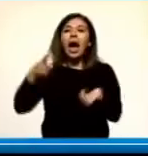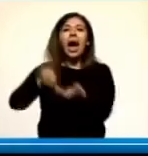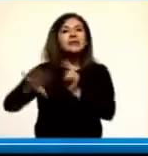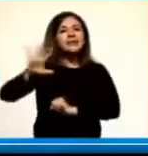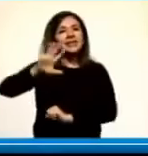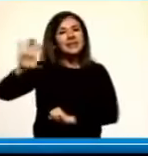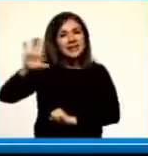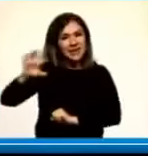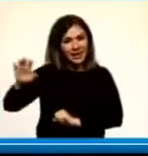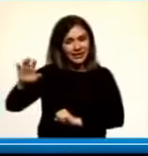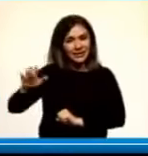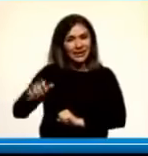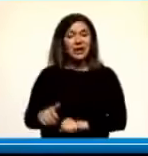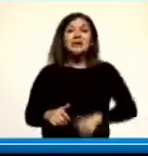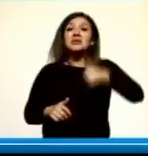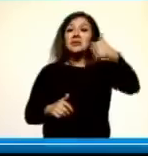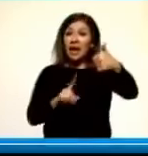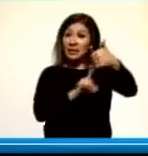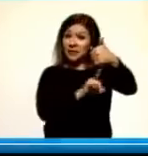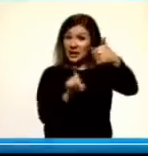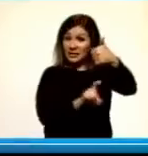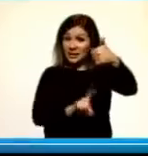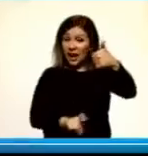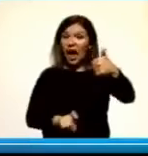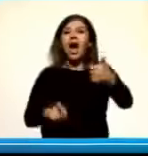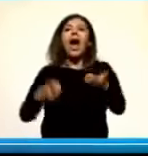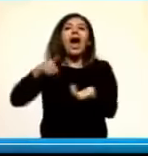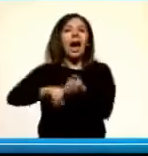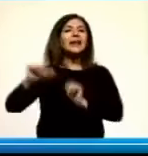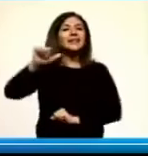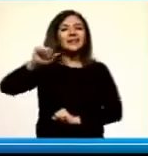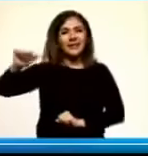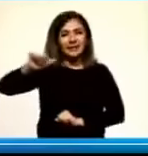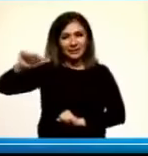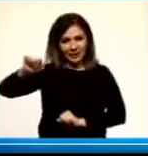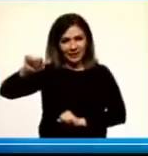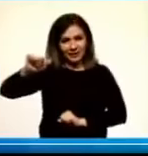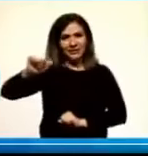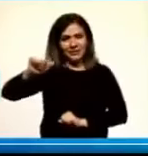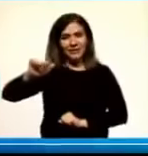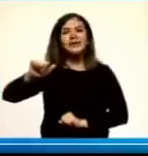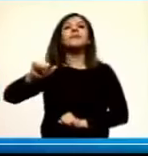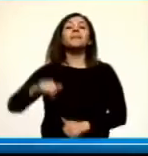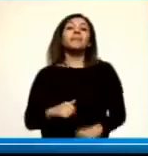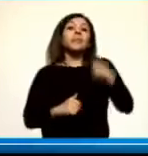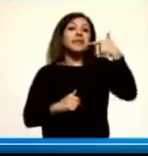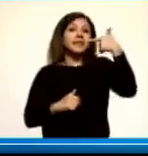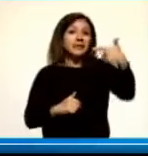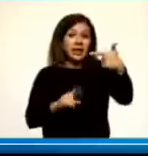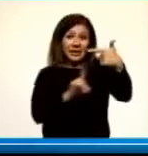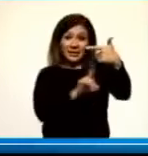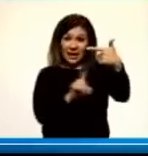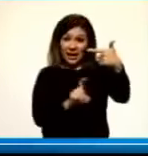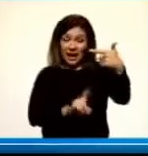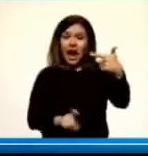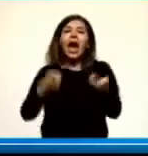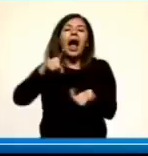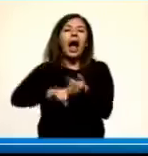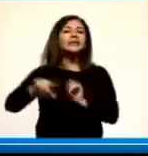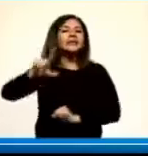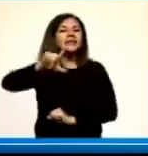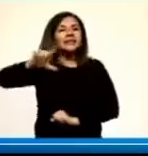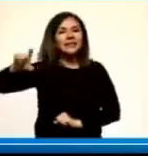500 unidades, 6 centenas son 600 unidades, 7 centenas